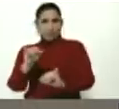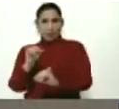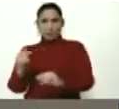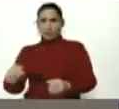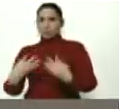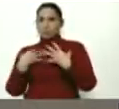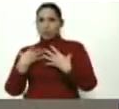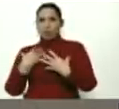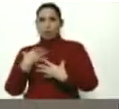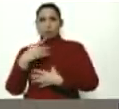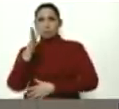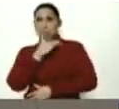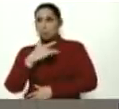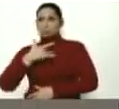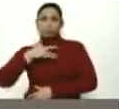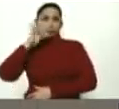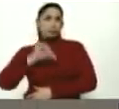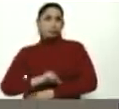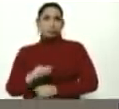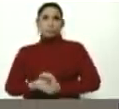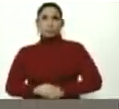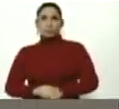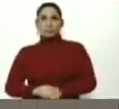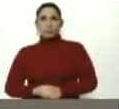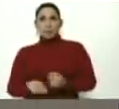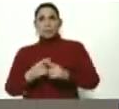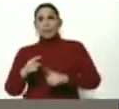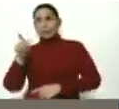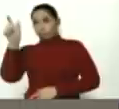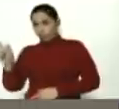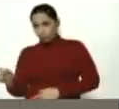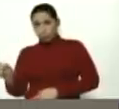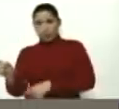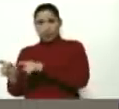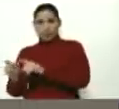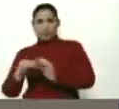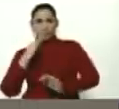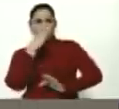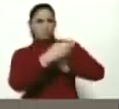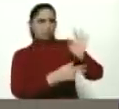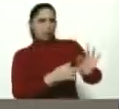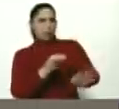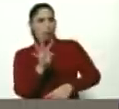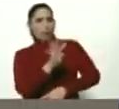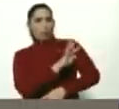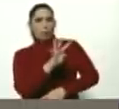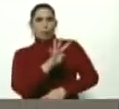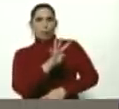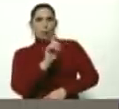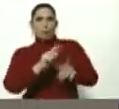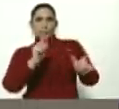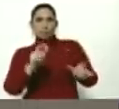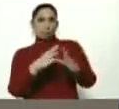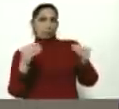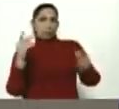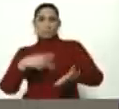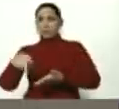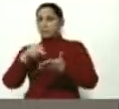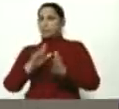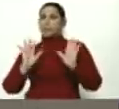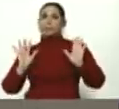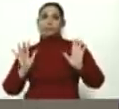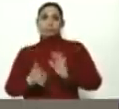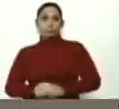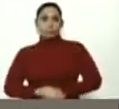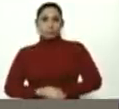por COVID-19, está asintomática y bueno, en este caso infectó a 4 personas, todas participantes de